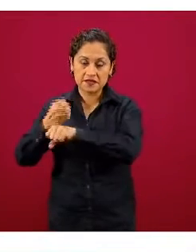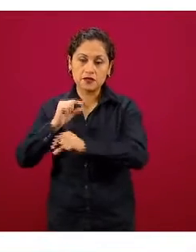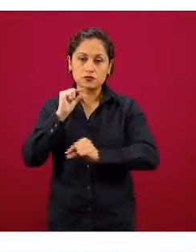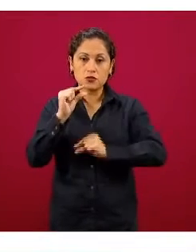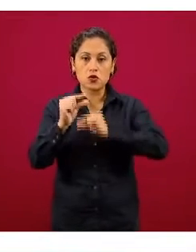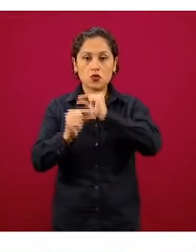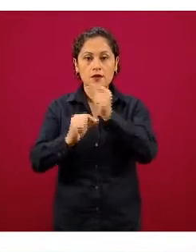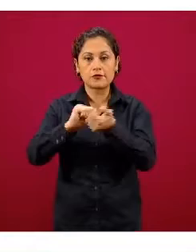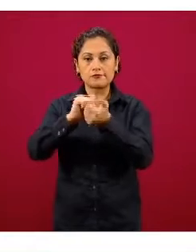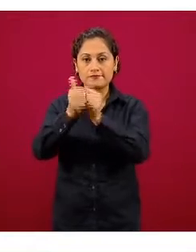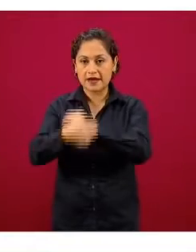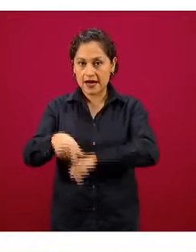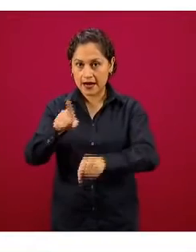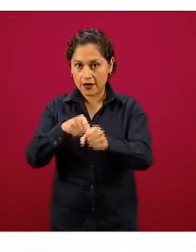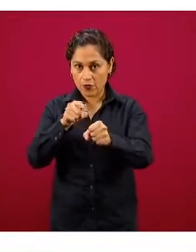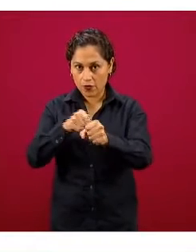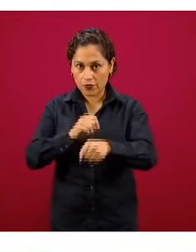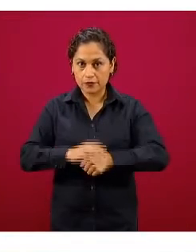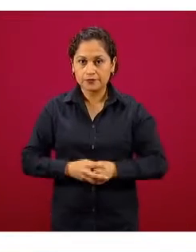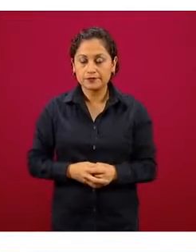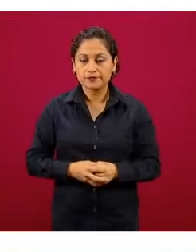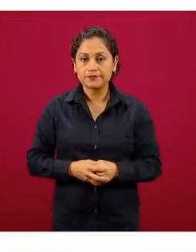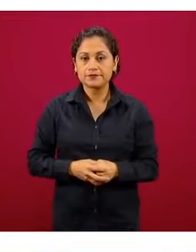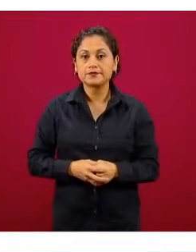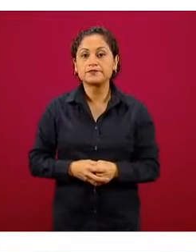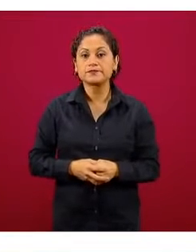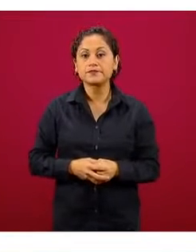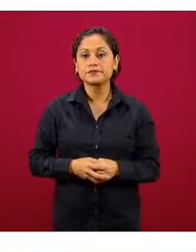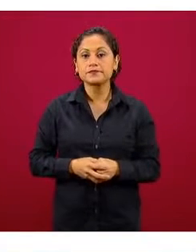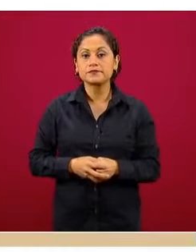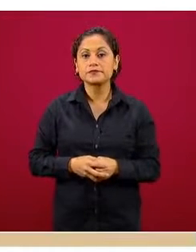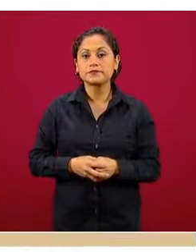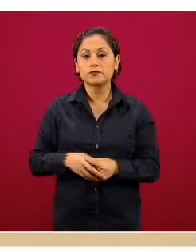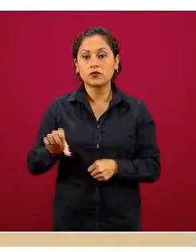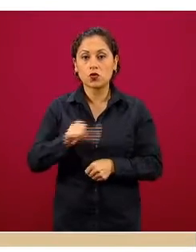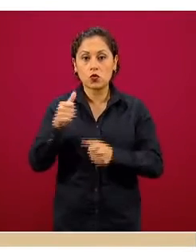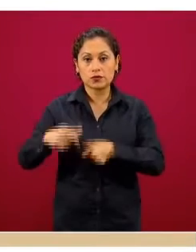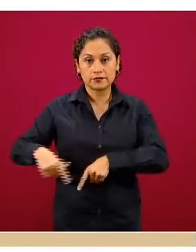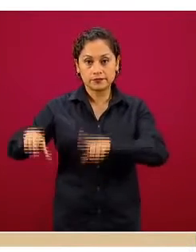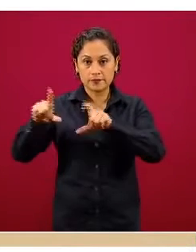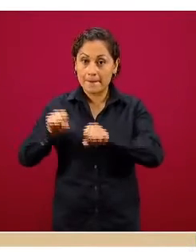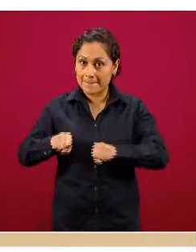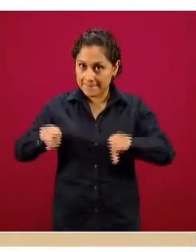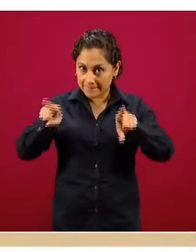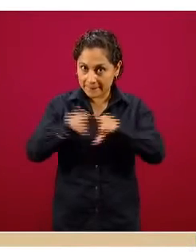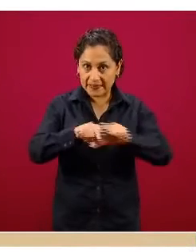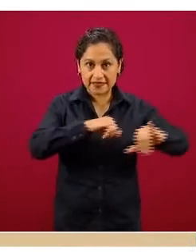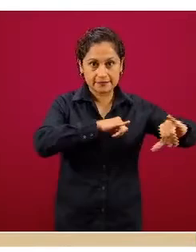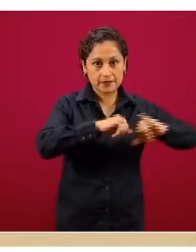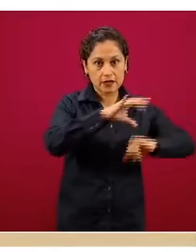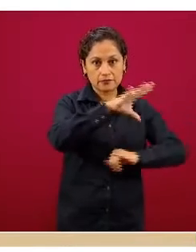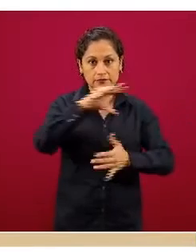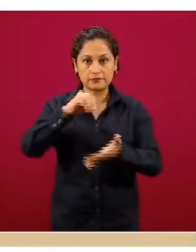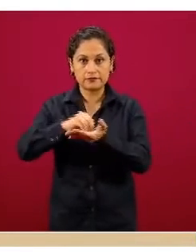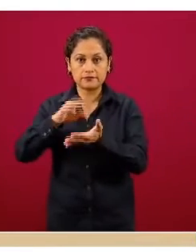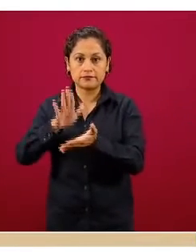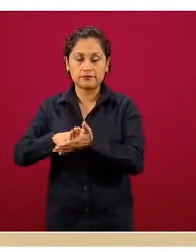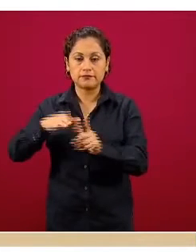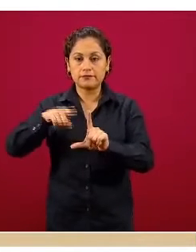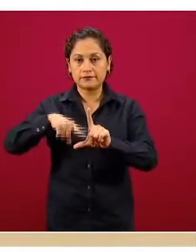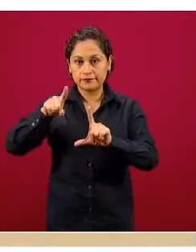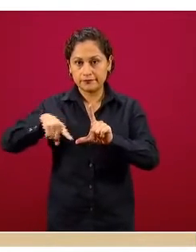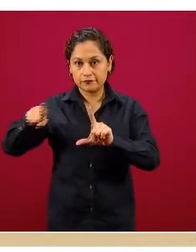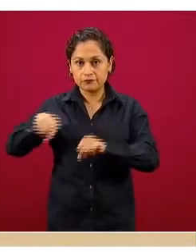de enfermedad, de casos confirmados. En la siguiente diapositiva vemos esta misma distribución, pero ordenada para que ustedes puedan tener